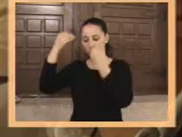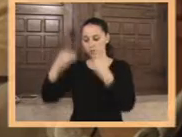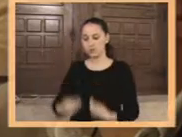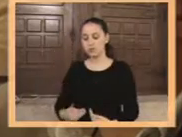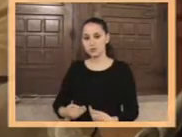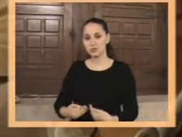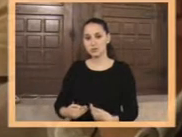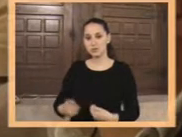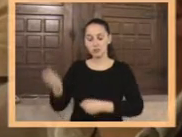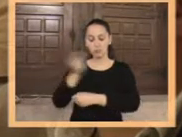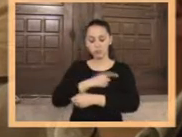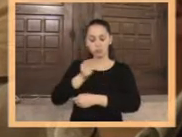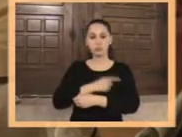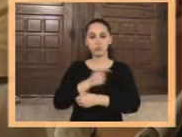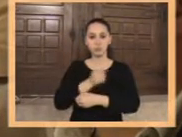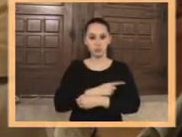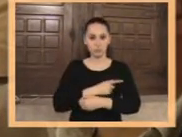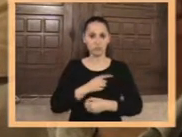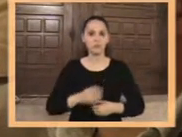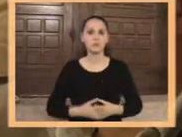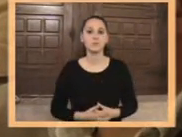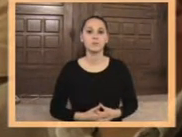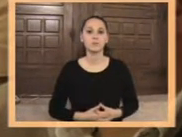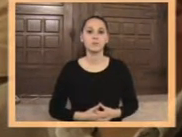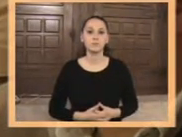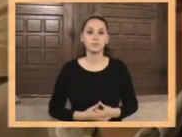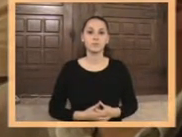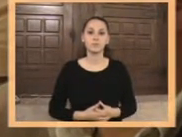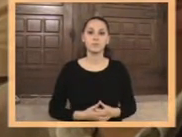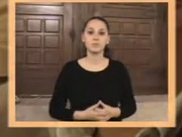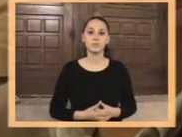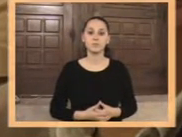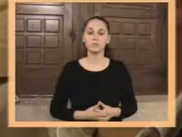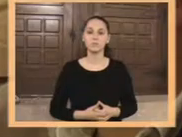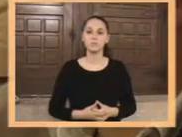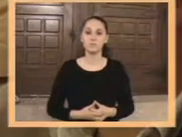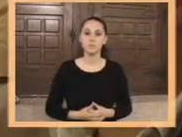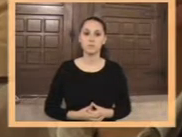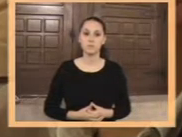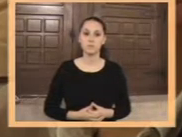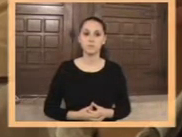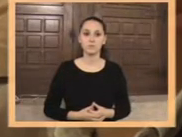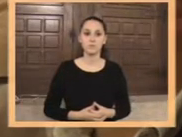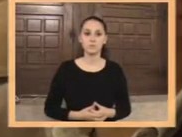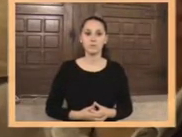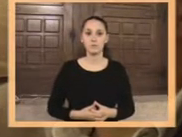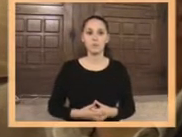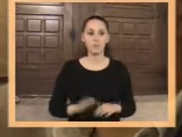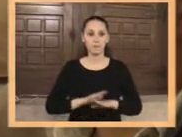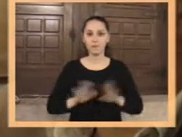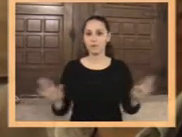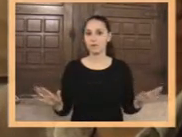Extremadura, como tal y como dice la legislación nacional, que está por encima de la legislación que implantaría la propia Junta. Nada